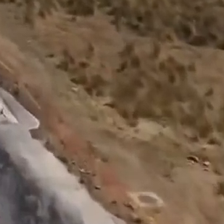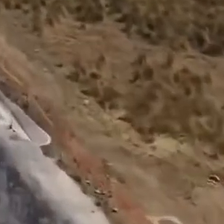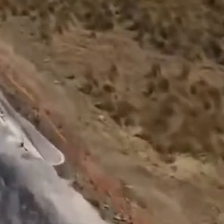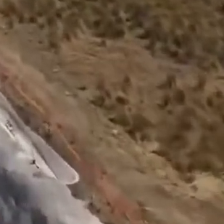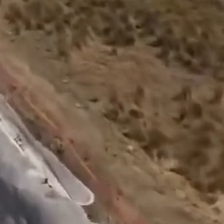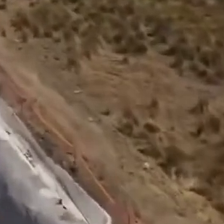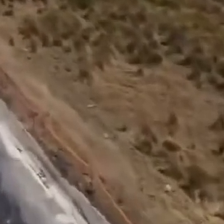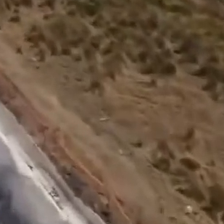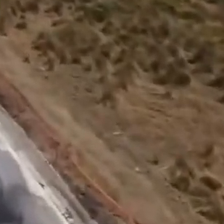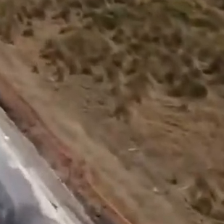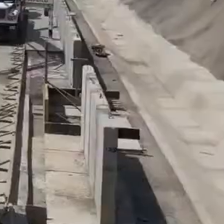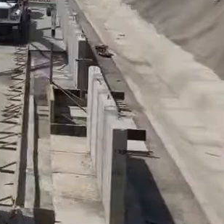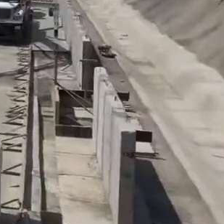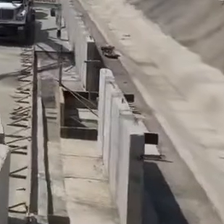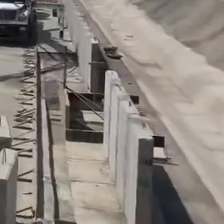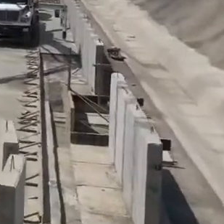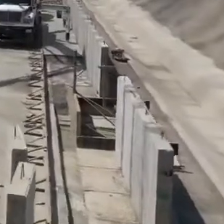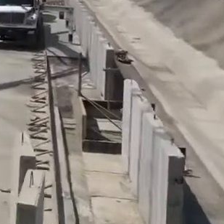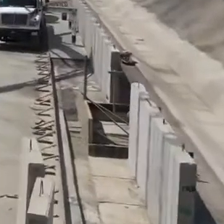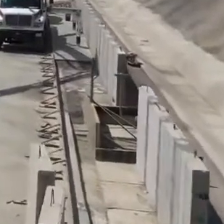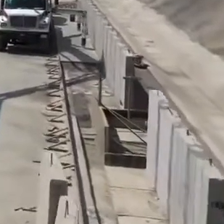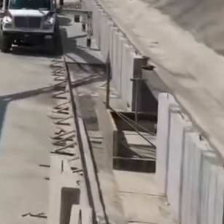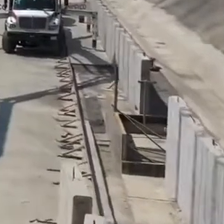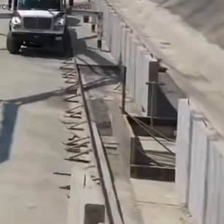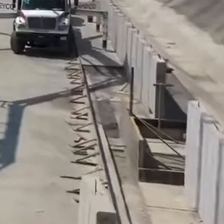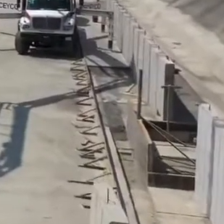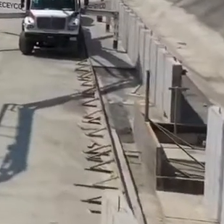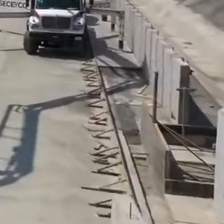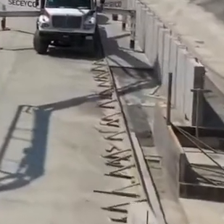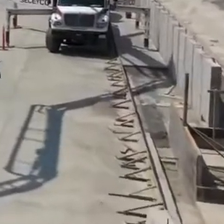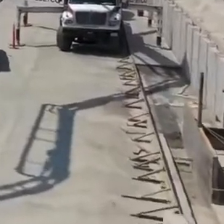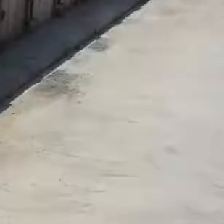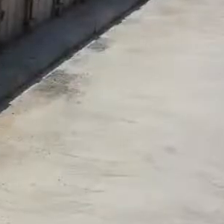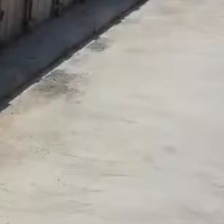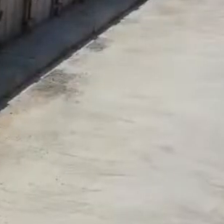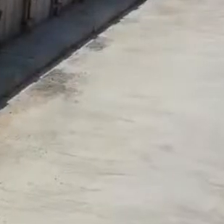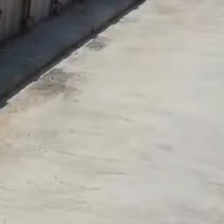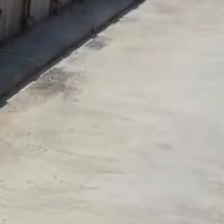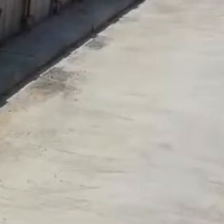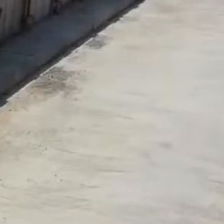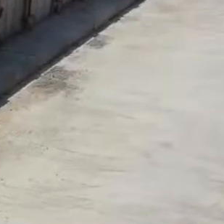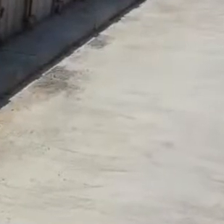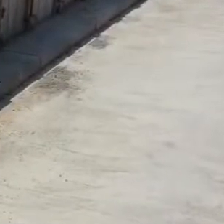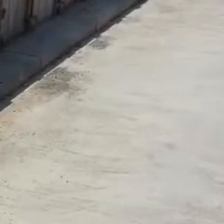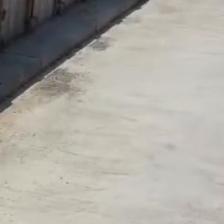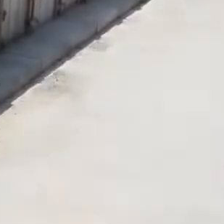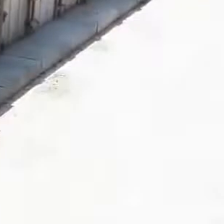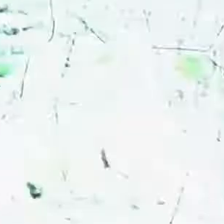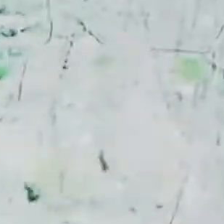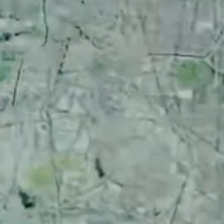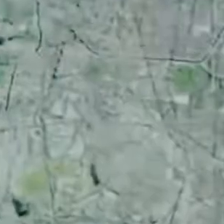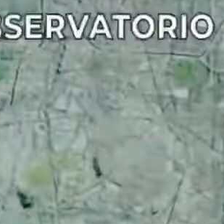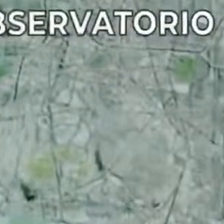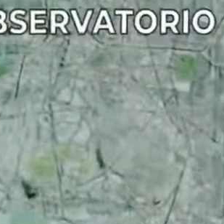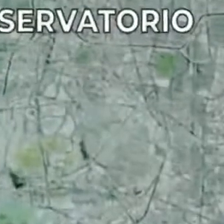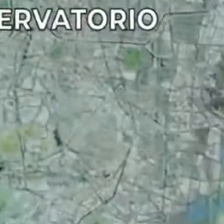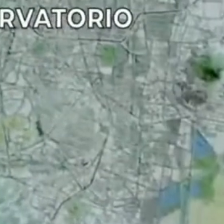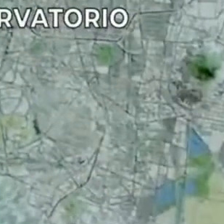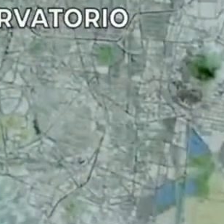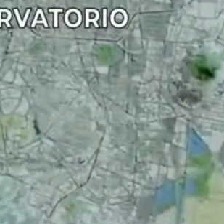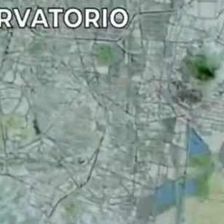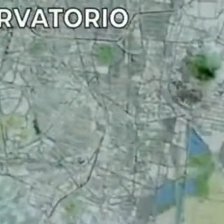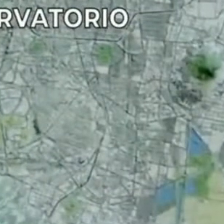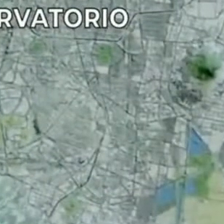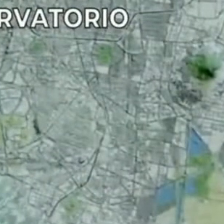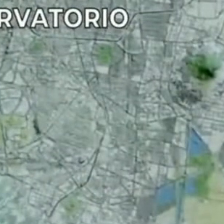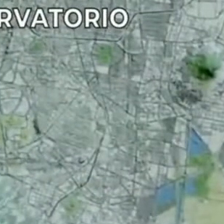con la instalación del muro de confinamiento mediante tramos prefabricados unidos con castillos colados en sitio. Tramo 3,